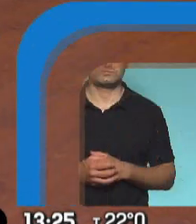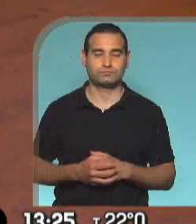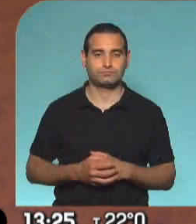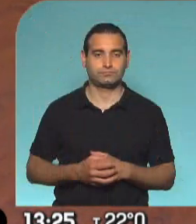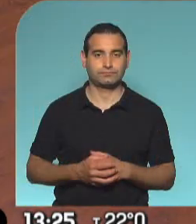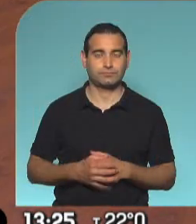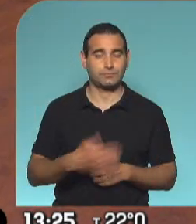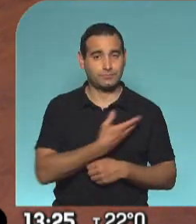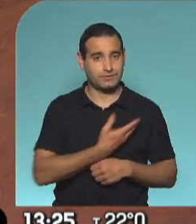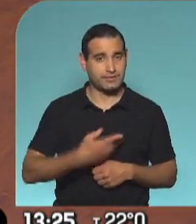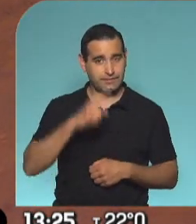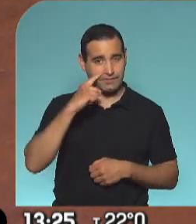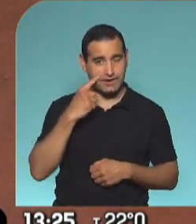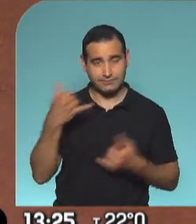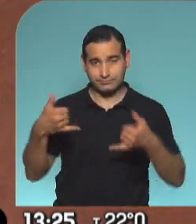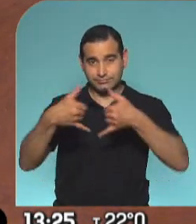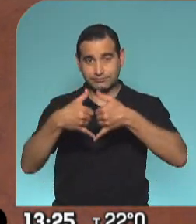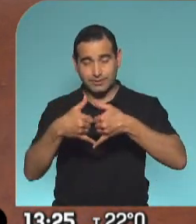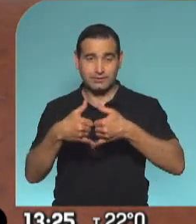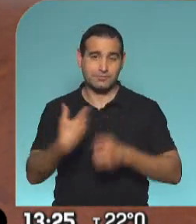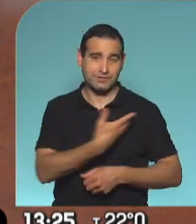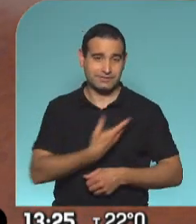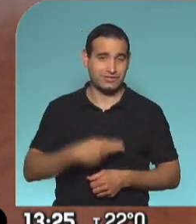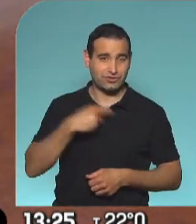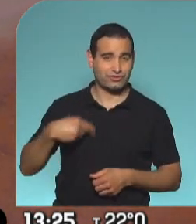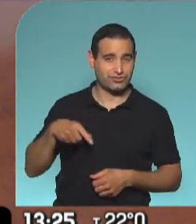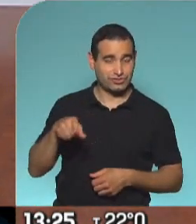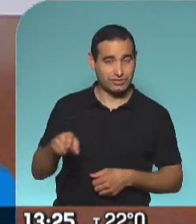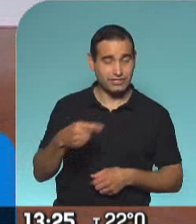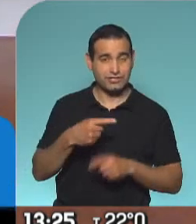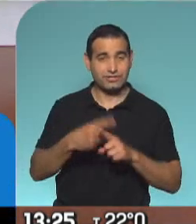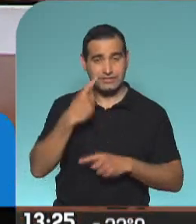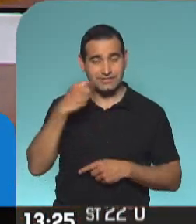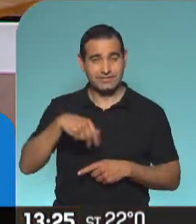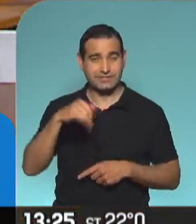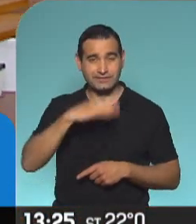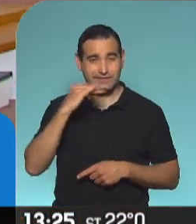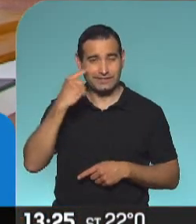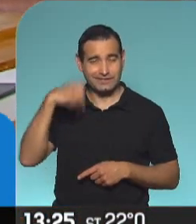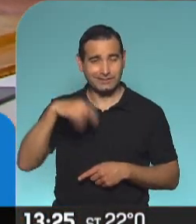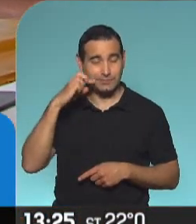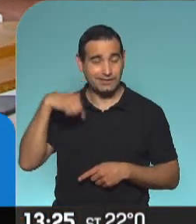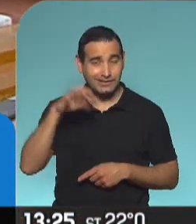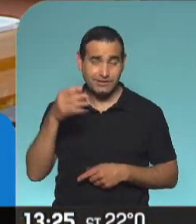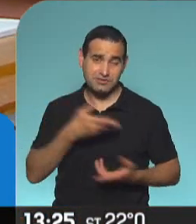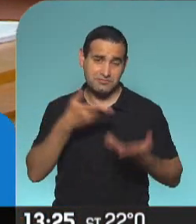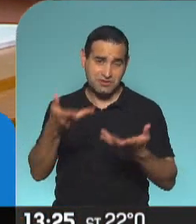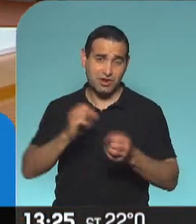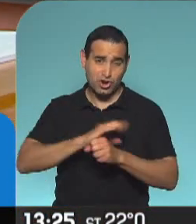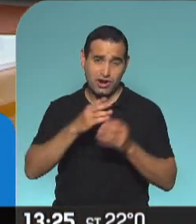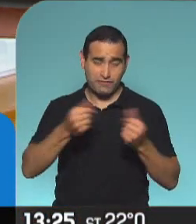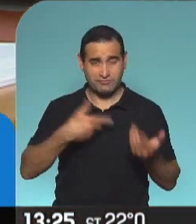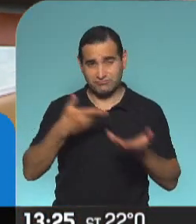alberto fernández diálogo telefónicamente con su par chino xi jinping que lo invitó a visitar su país cuando termine en la pandemia la